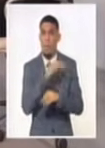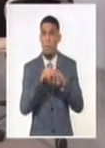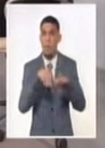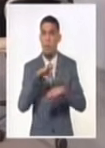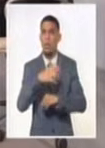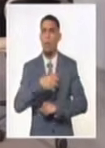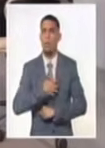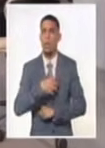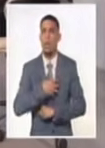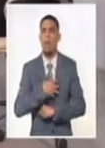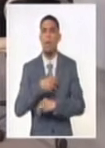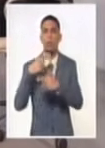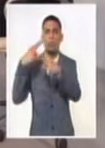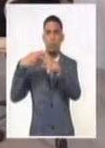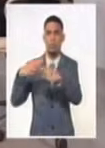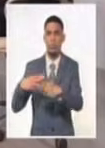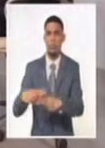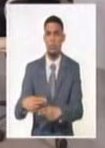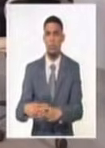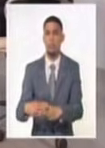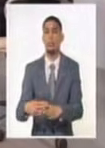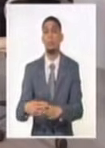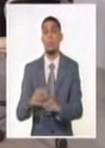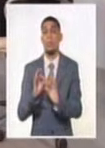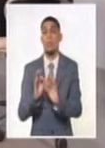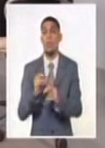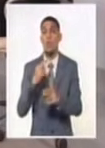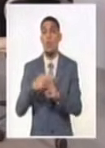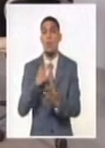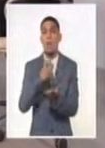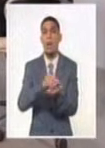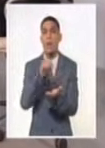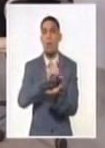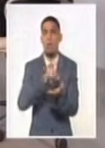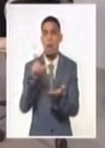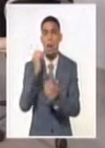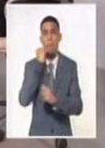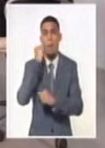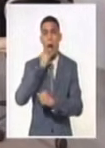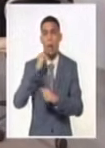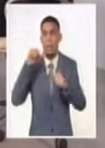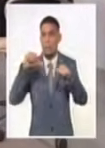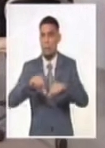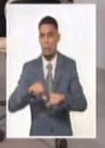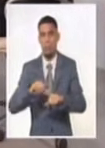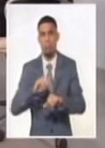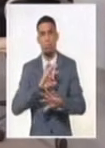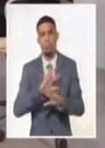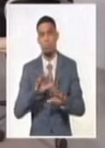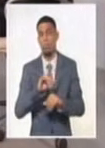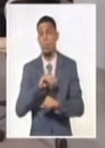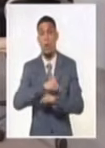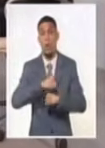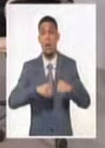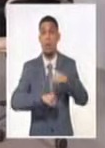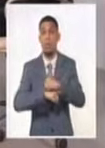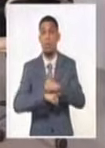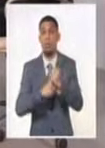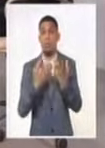residencias estudiantiles y todas las escuelas del país, las que están calificadas, por ejemplo, en condiciones,